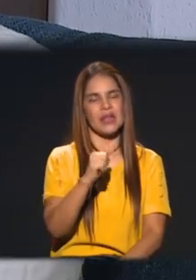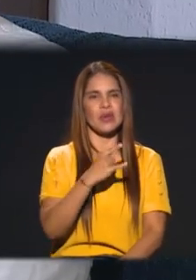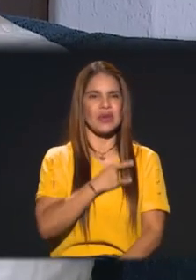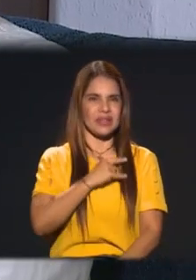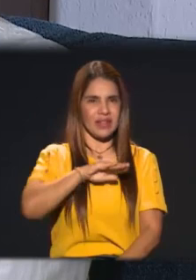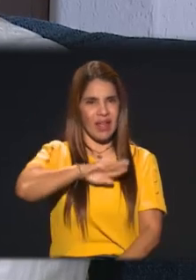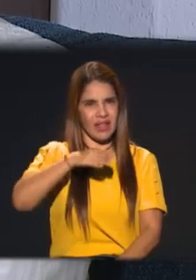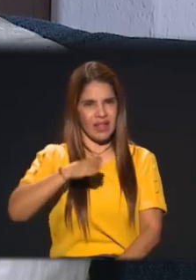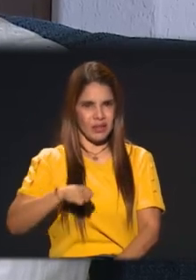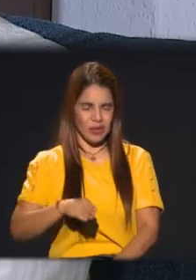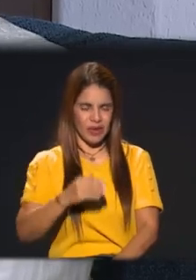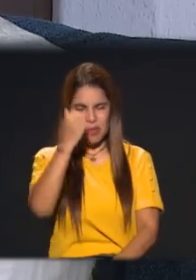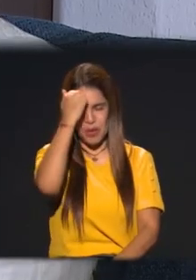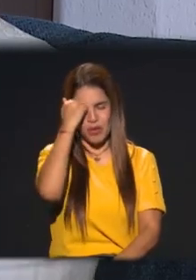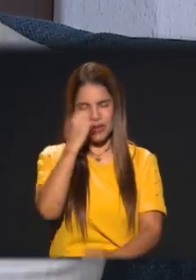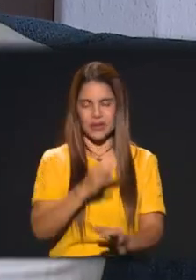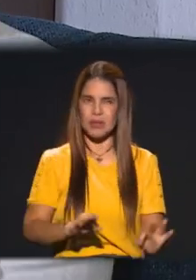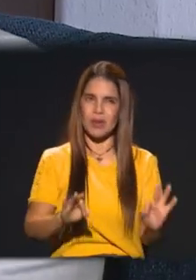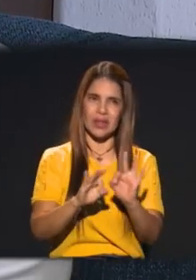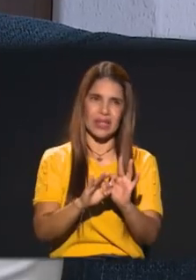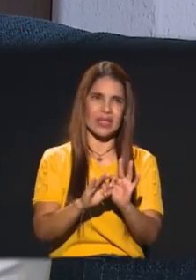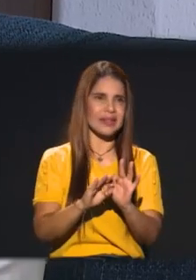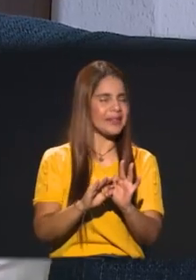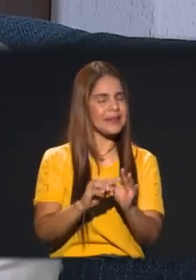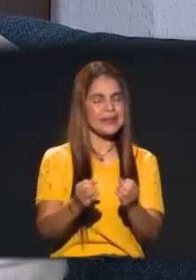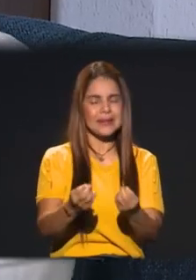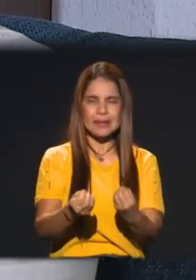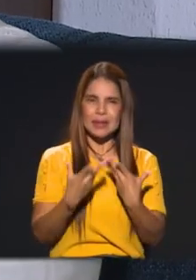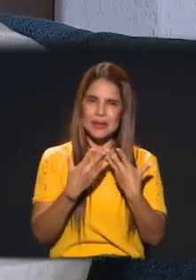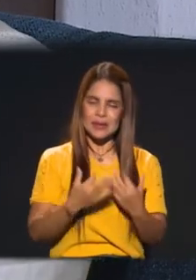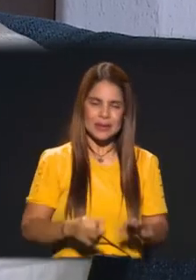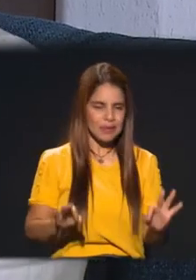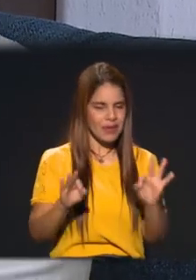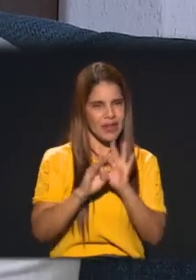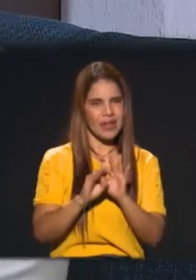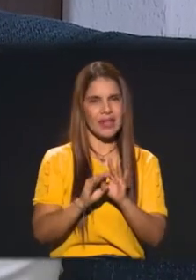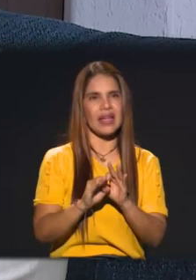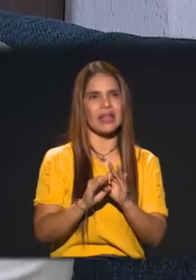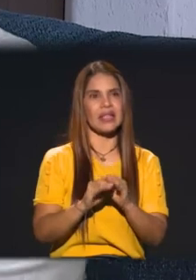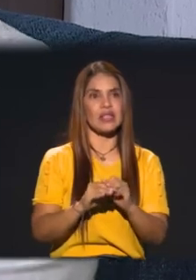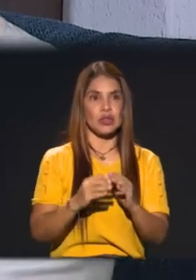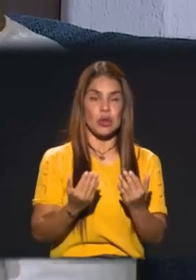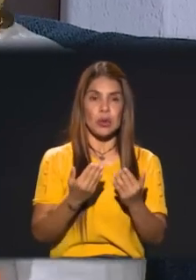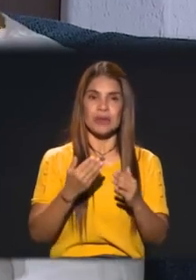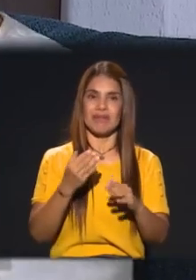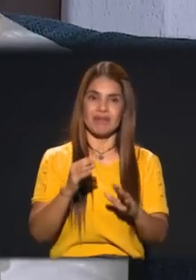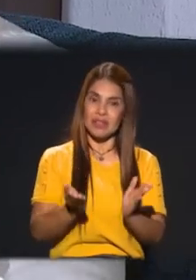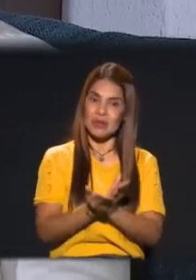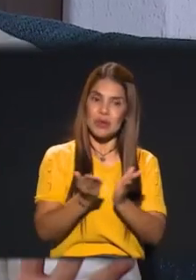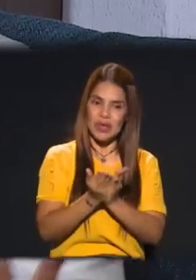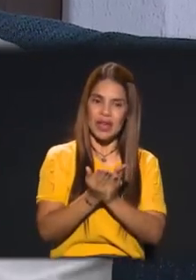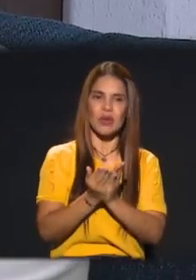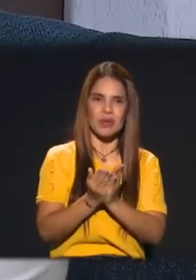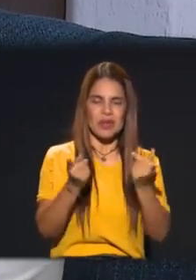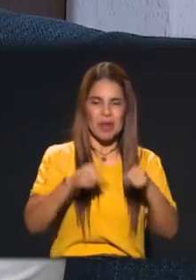Antioquia, que estuvo en un momento muy clave de mi vida porque en la universidad pasé mi primera maternidad, entonces fue lo